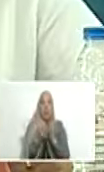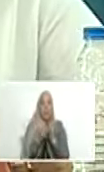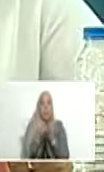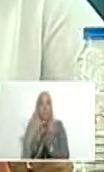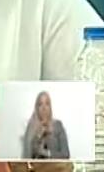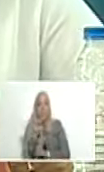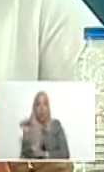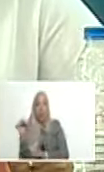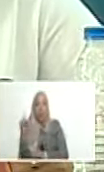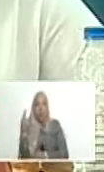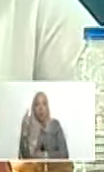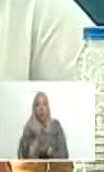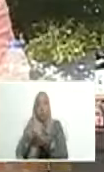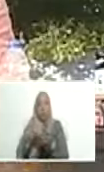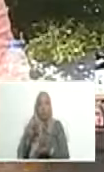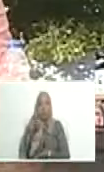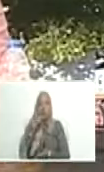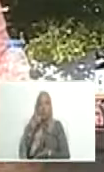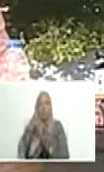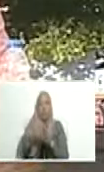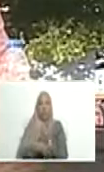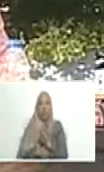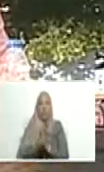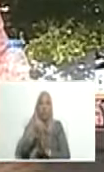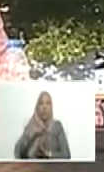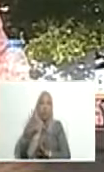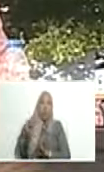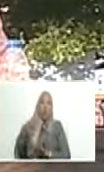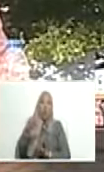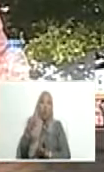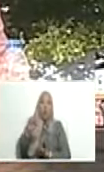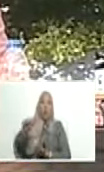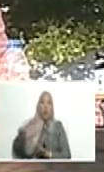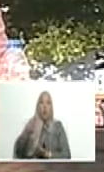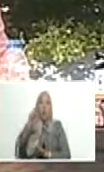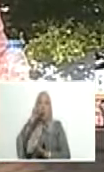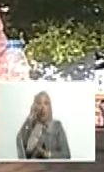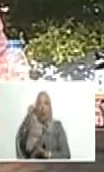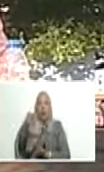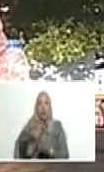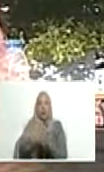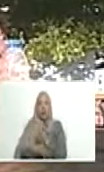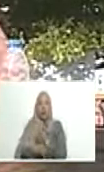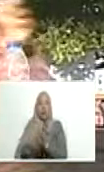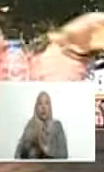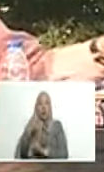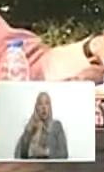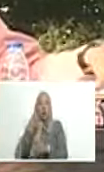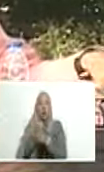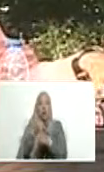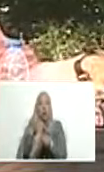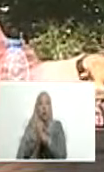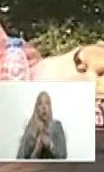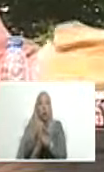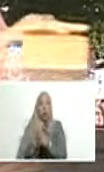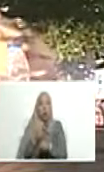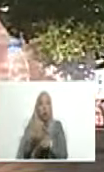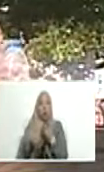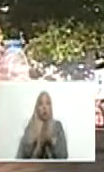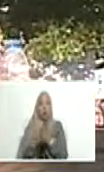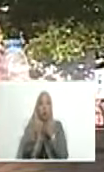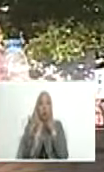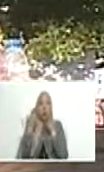entregamos el día que llevamos a Josefa Joaquina Sánchez y a Eulalia Burós. Aquí me llegaron,